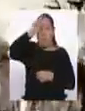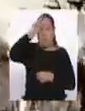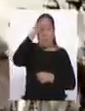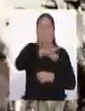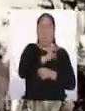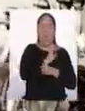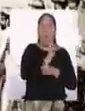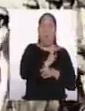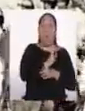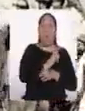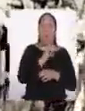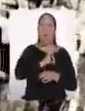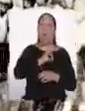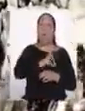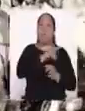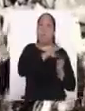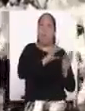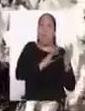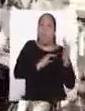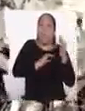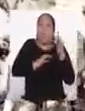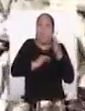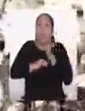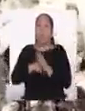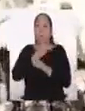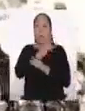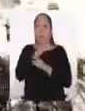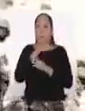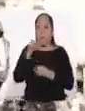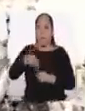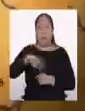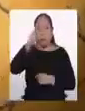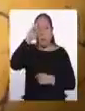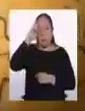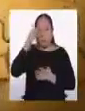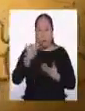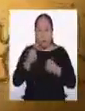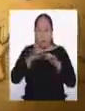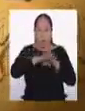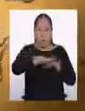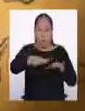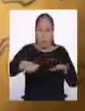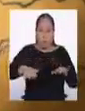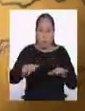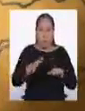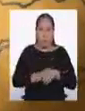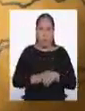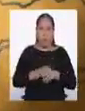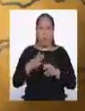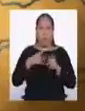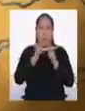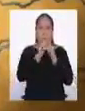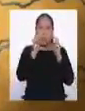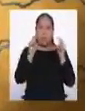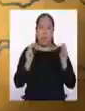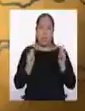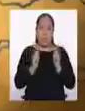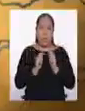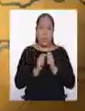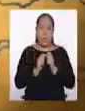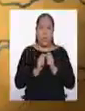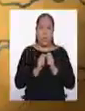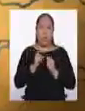para avanzar sobre el territorio amazónico que el Perú aspiraba a consolidar sobre la base de sus títulos virreinales.